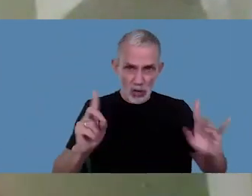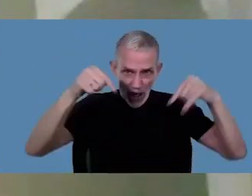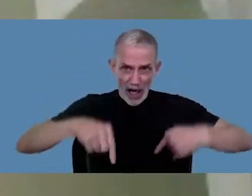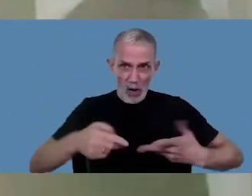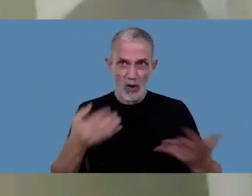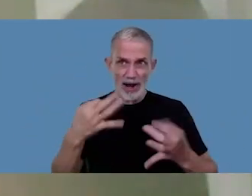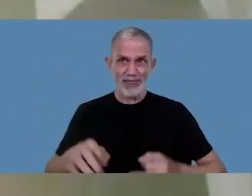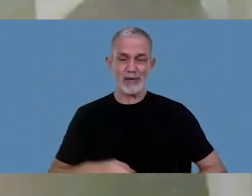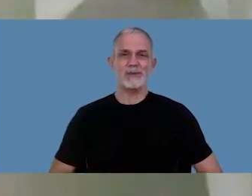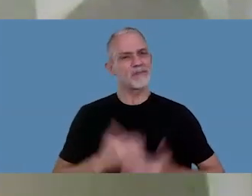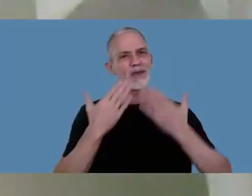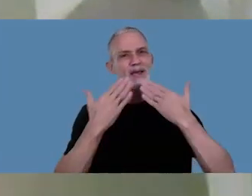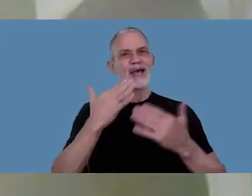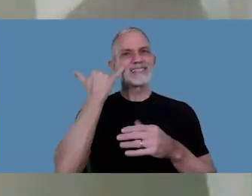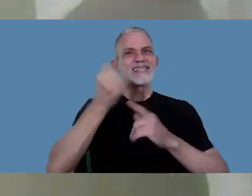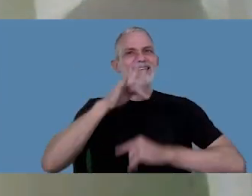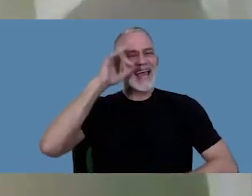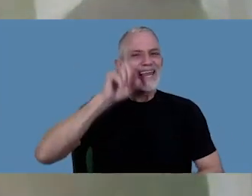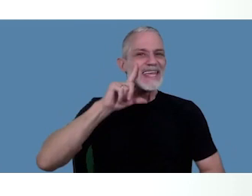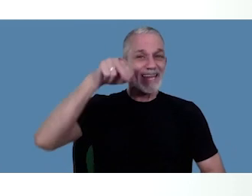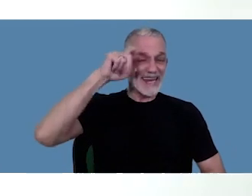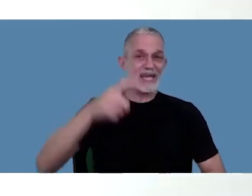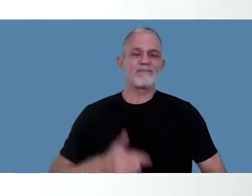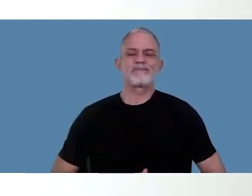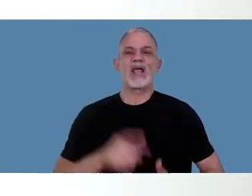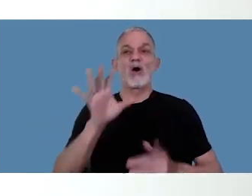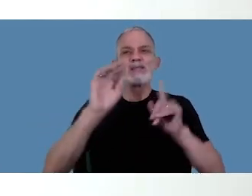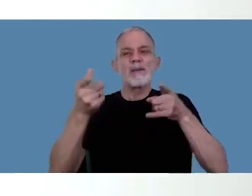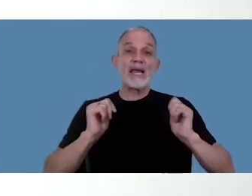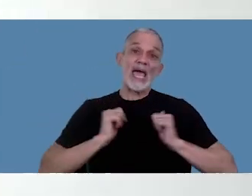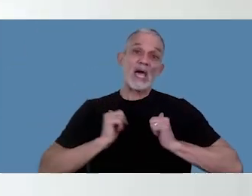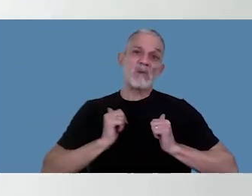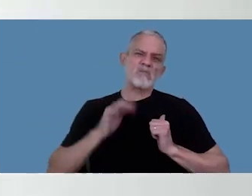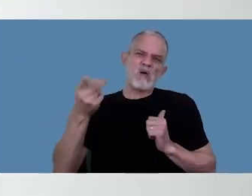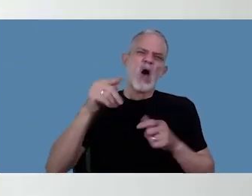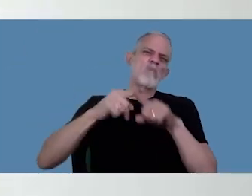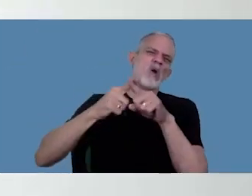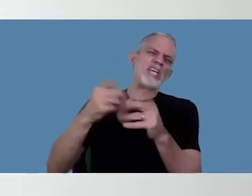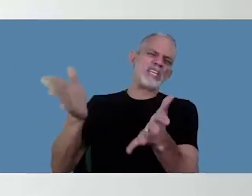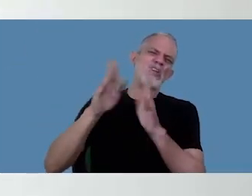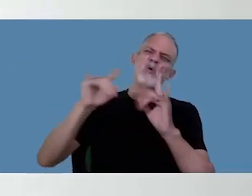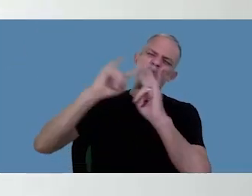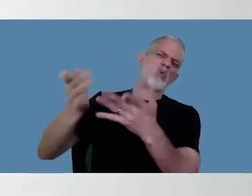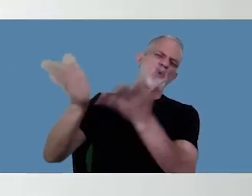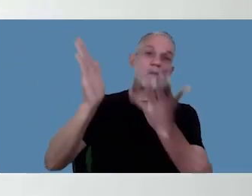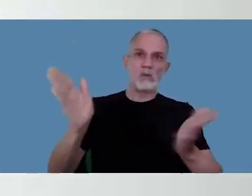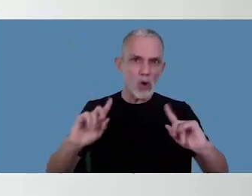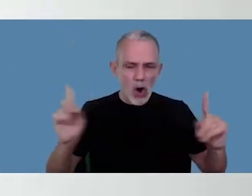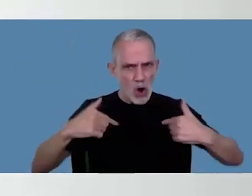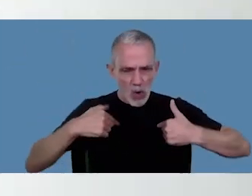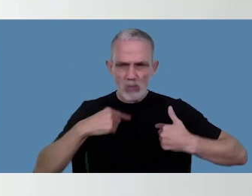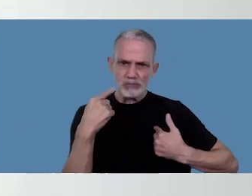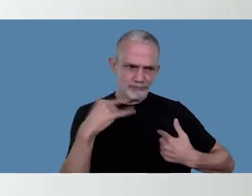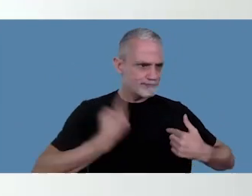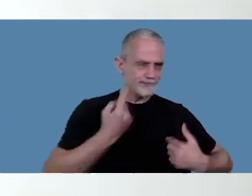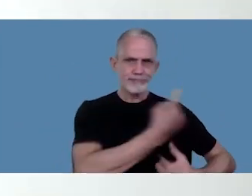Así que gracias, O Silvia, de quizás, verdad, y o Jacqueline, quizás esperar que un político haga por nosotros. Si bien hoy tenemos tal la ley cual. Yolanda, donde